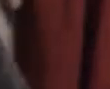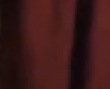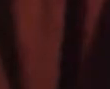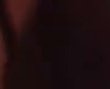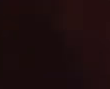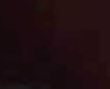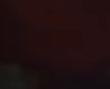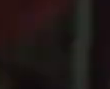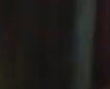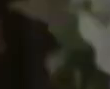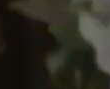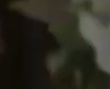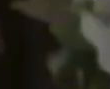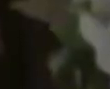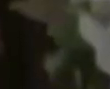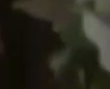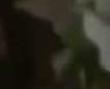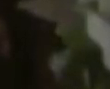Melissa.